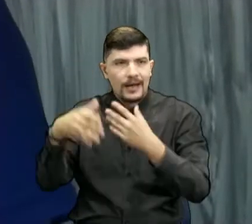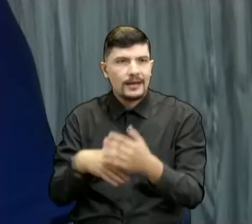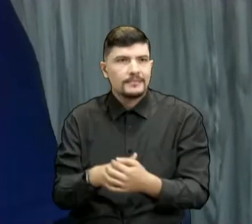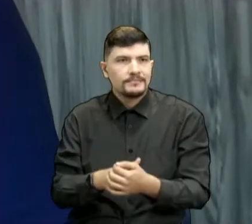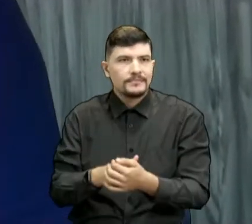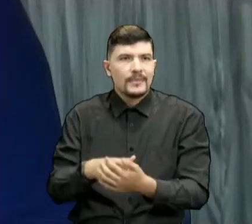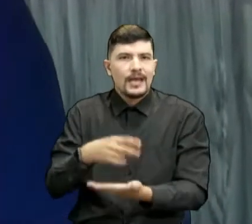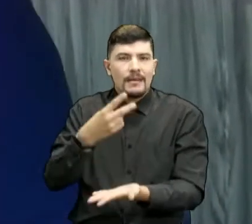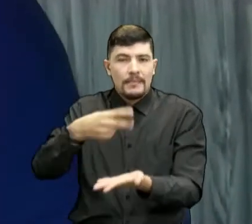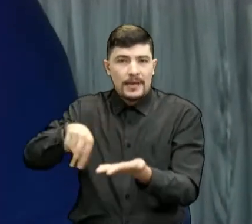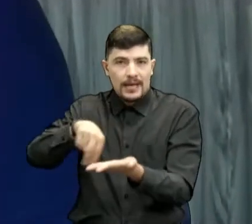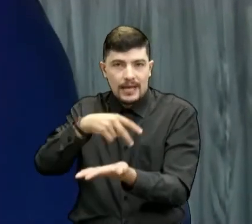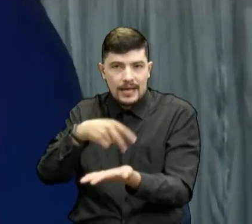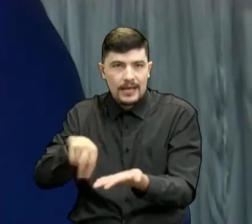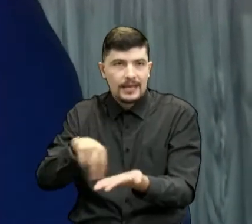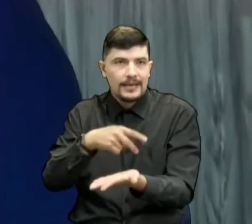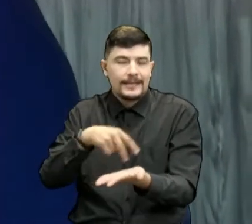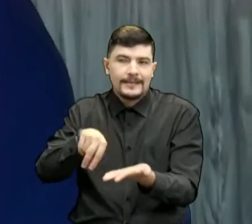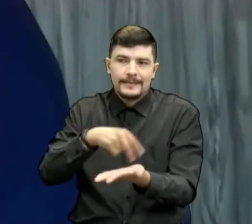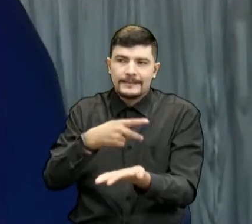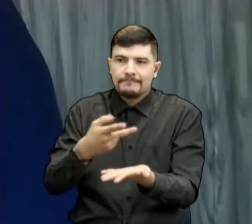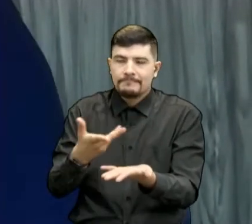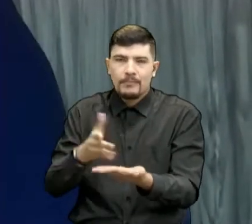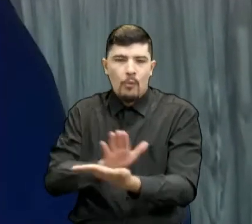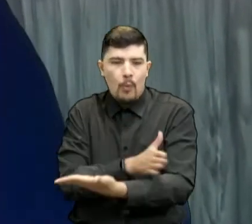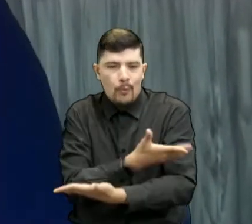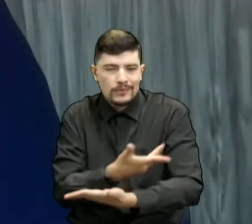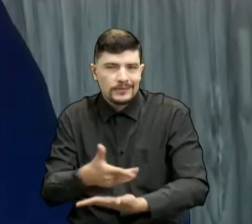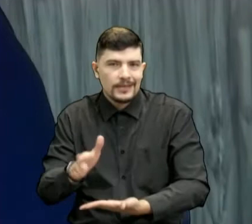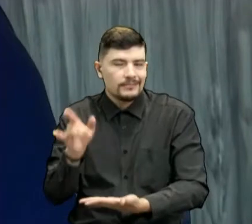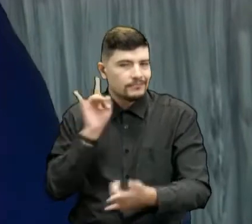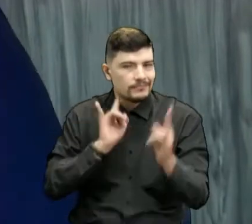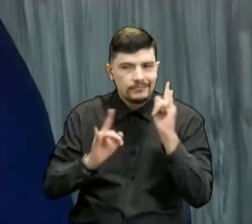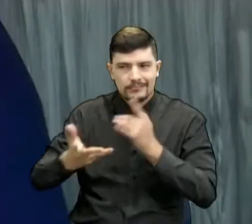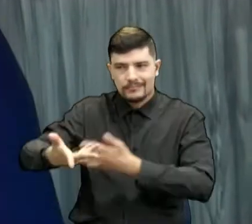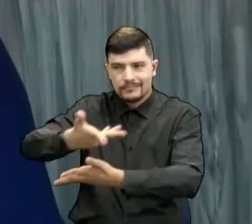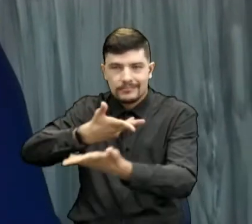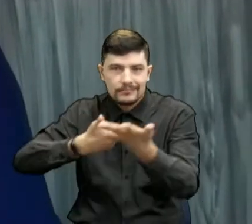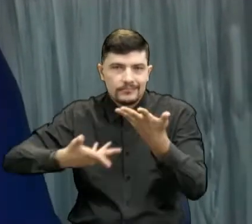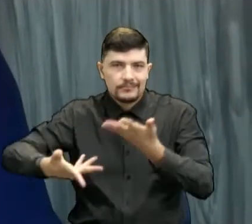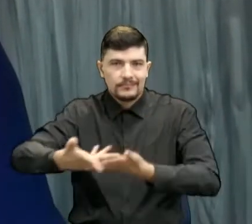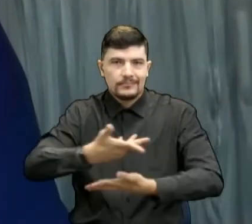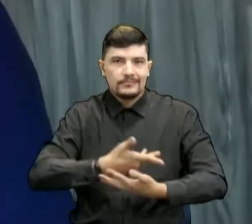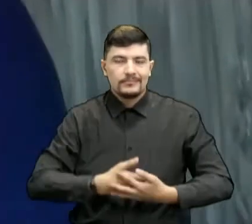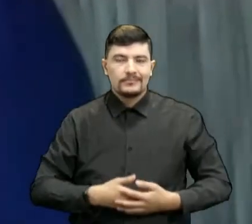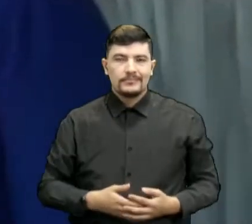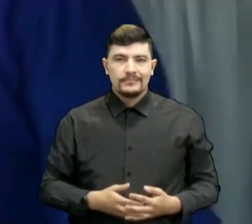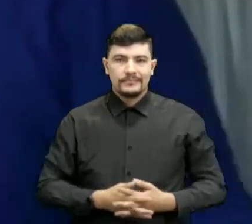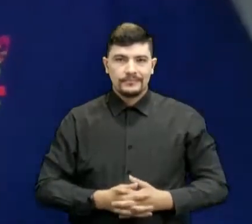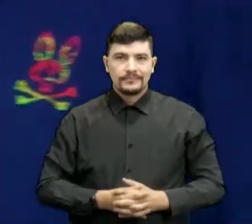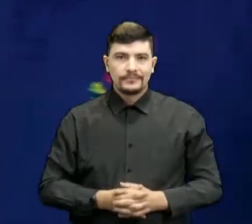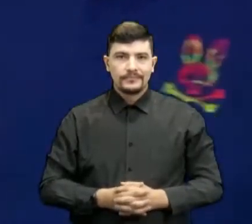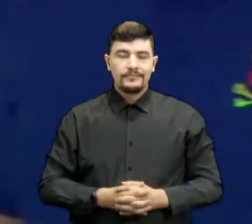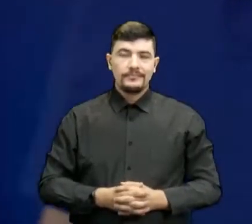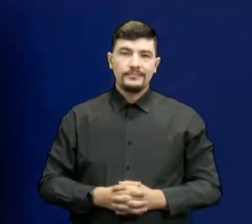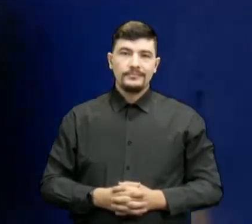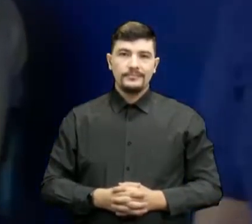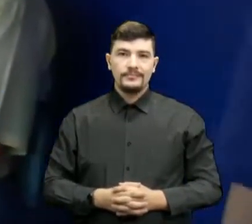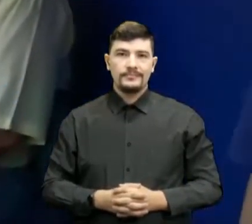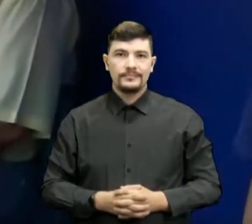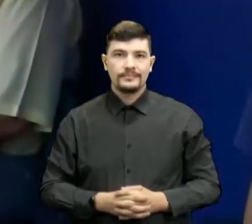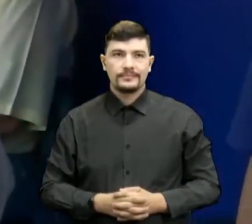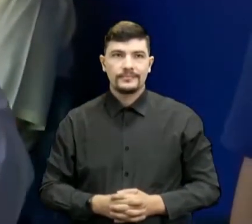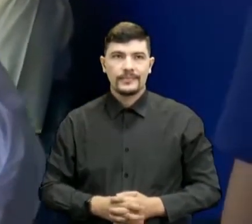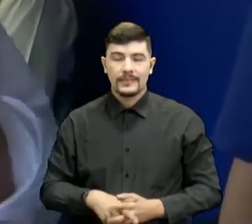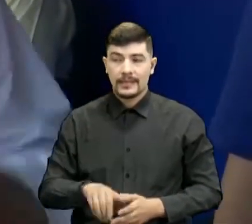su música y también que sea un espacio de distracción para la gente en esta situación. Pues así es, don Jesús. Lo que